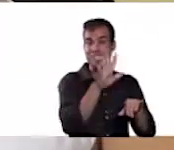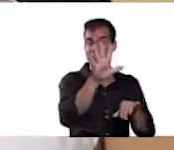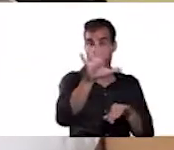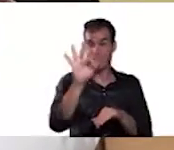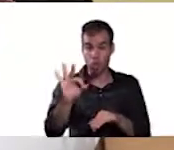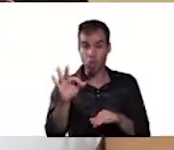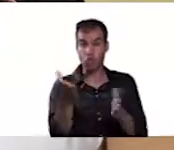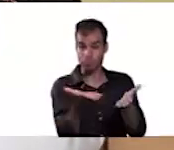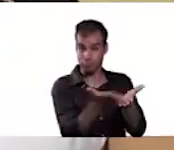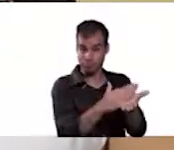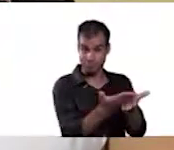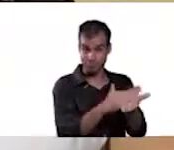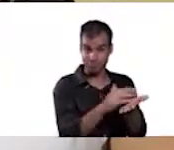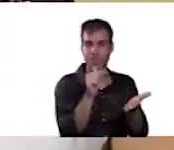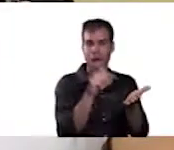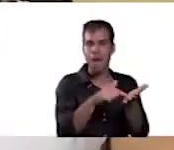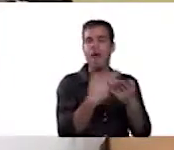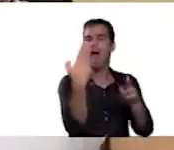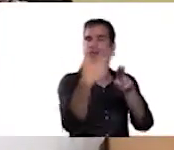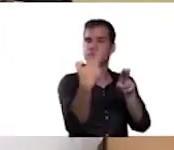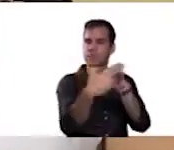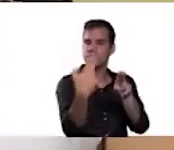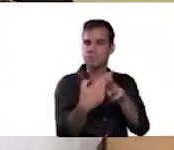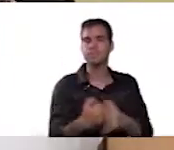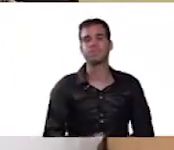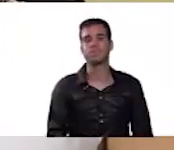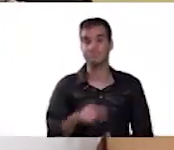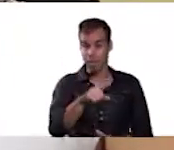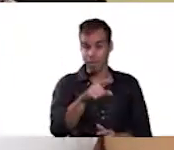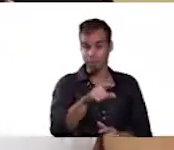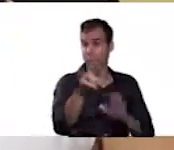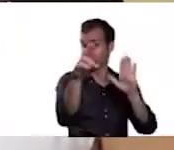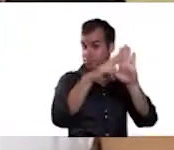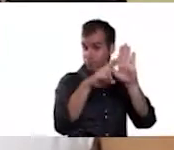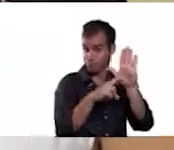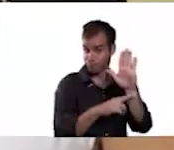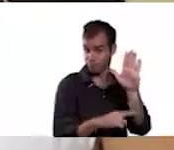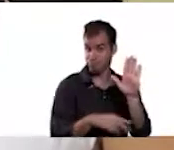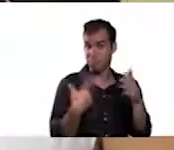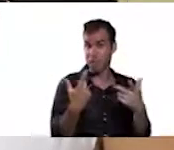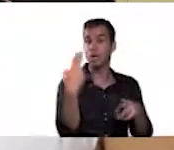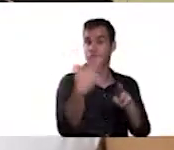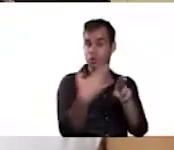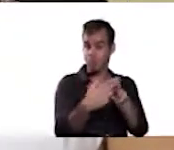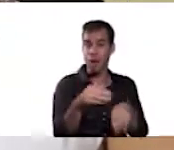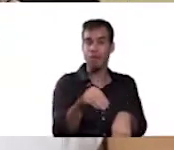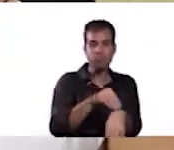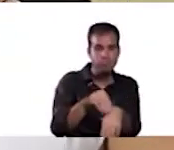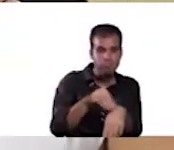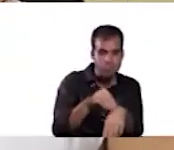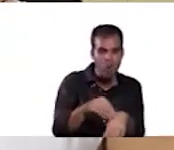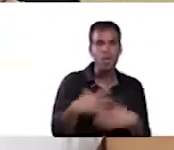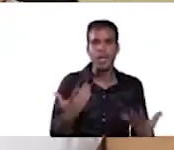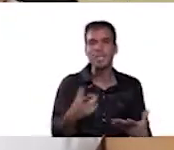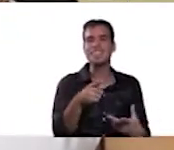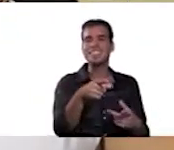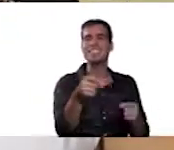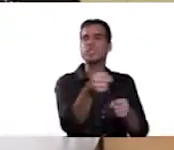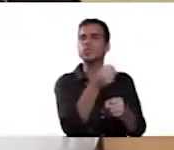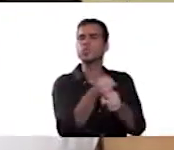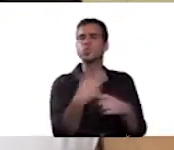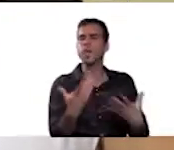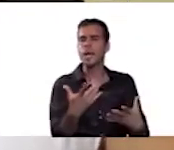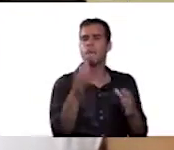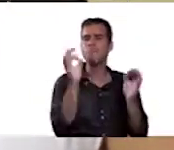58. Van a ver que cuando vean las reglas para nombrar y formular los alcoholes, se darán cuenta que se usan los